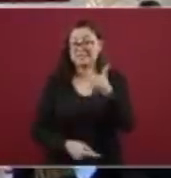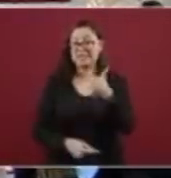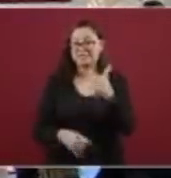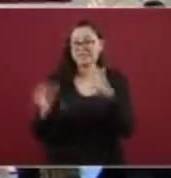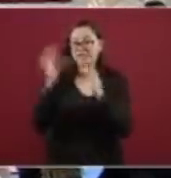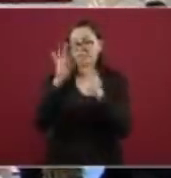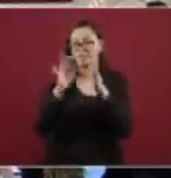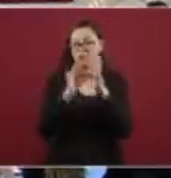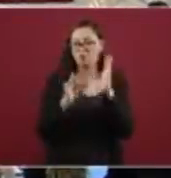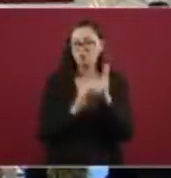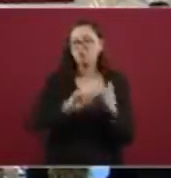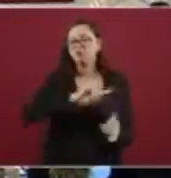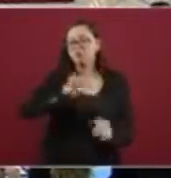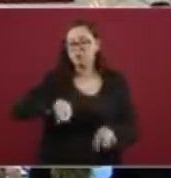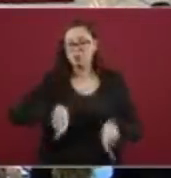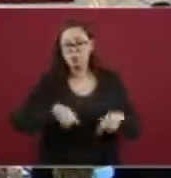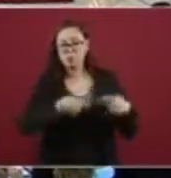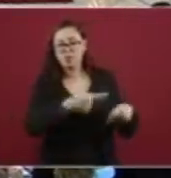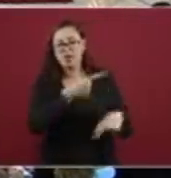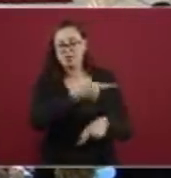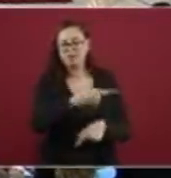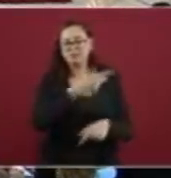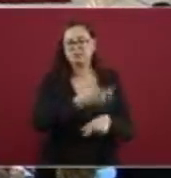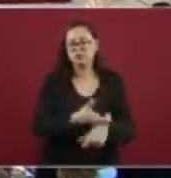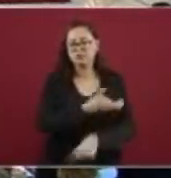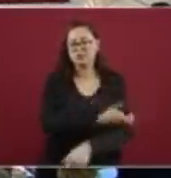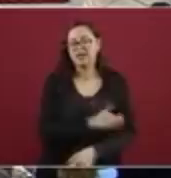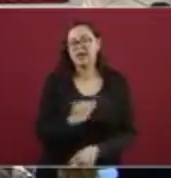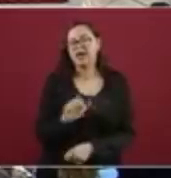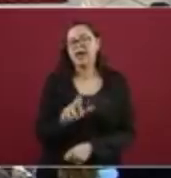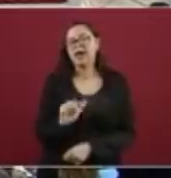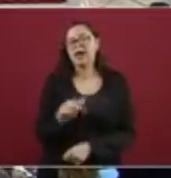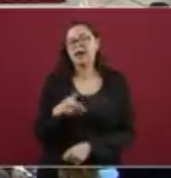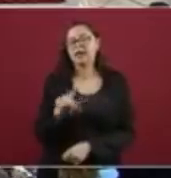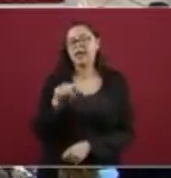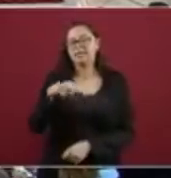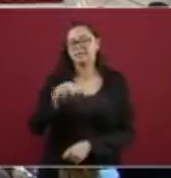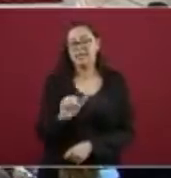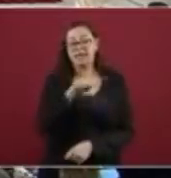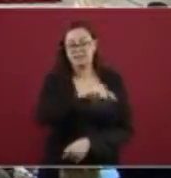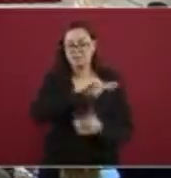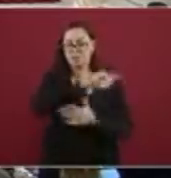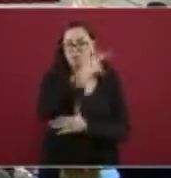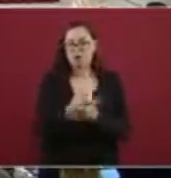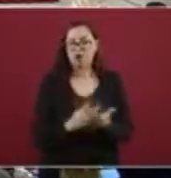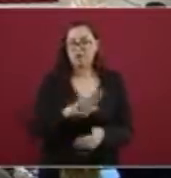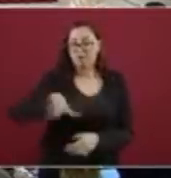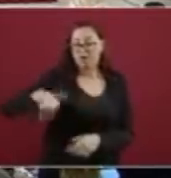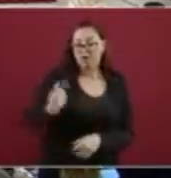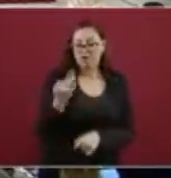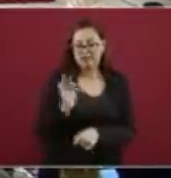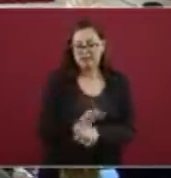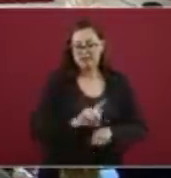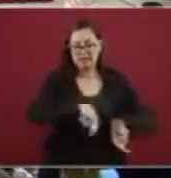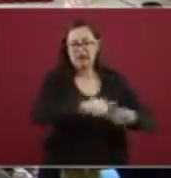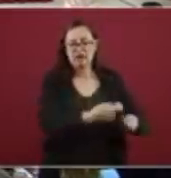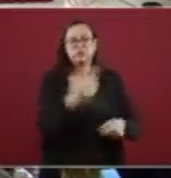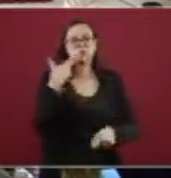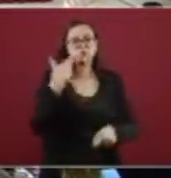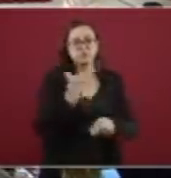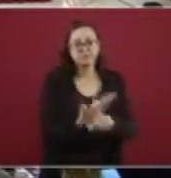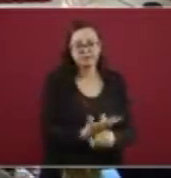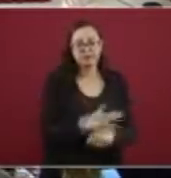la compañera Ariadna Montiel, subsecretaria, y que tiene a su cargo este programa. Primero, comentarles que, como dijo